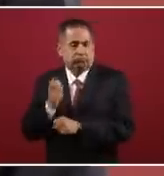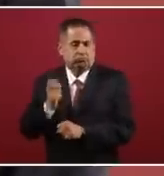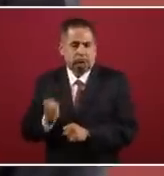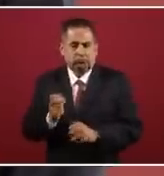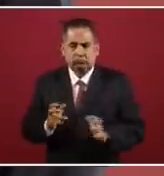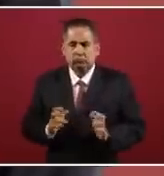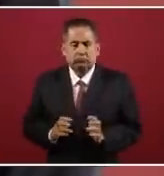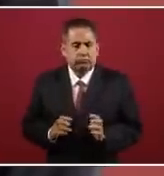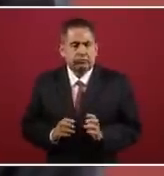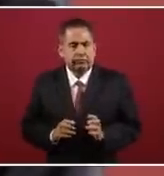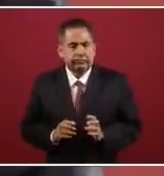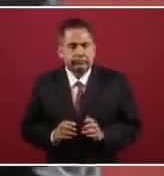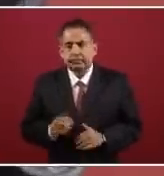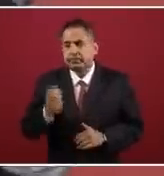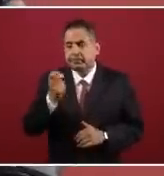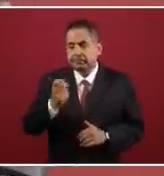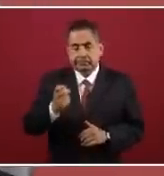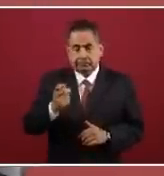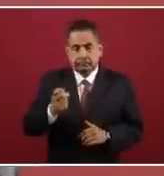Entonces, por eso